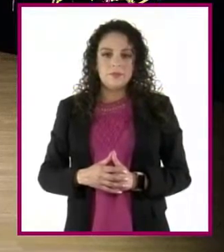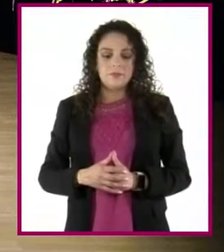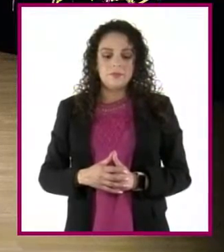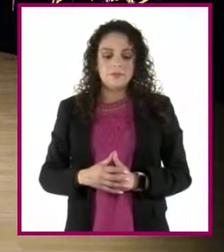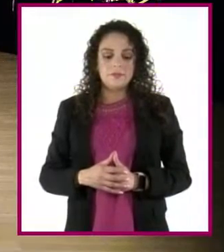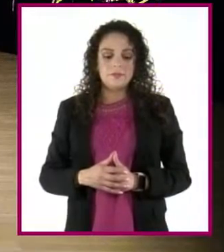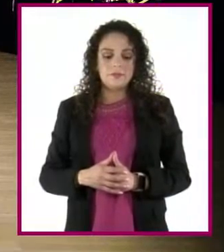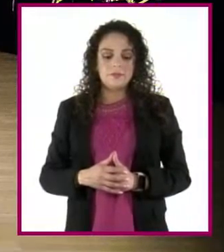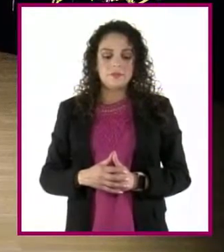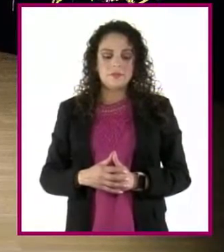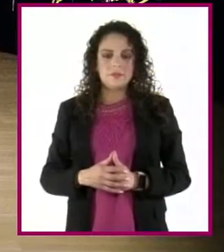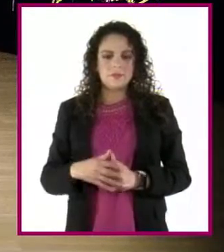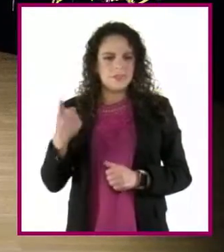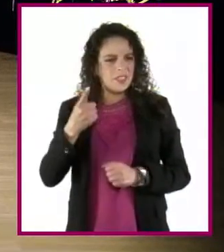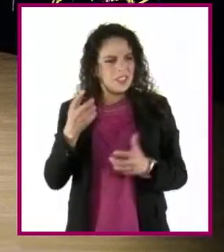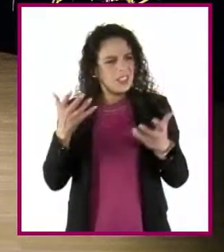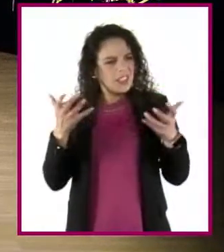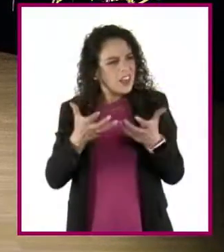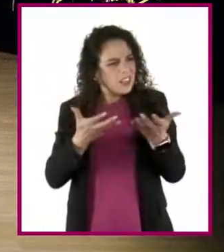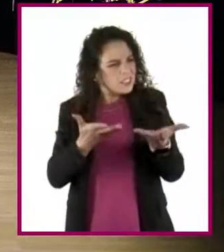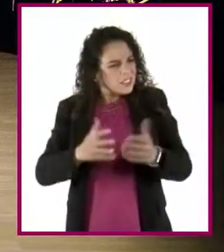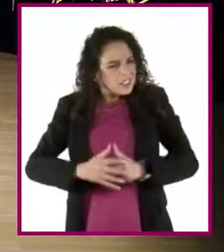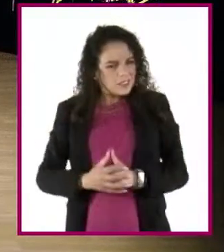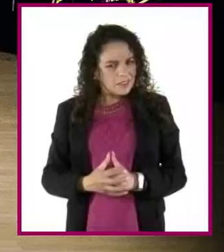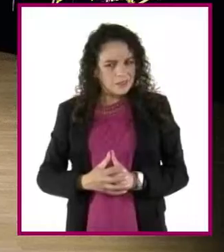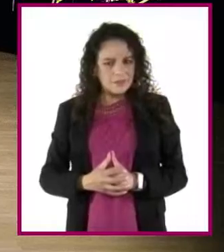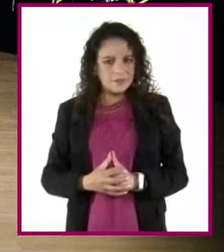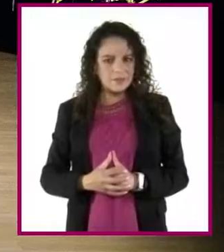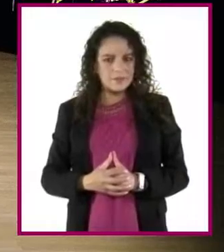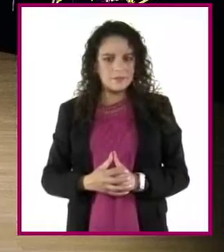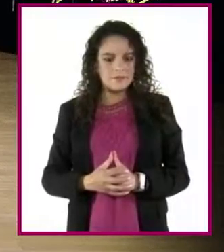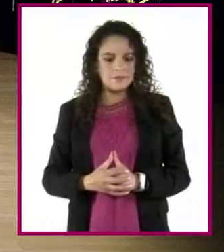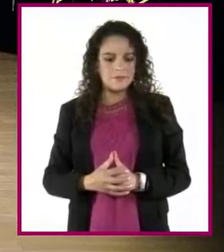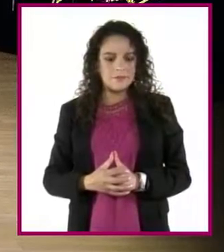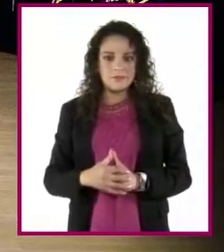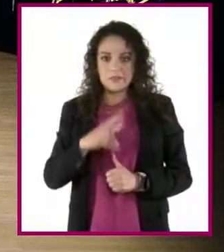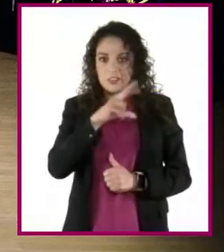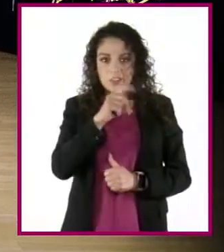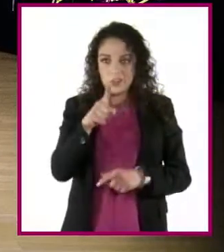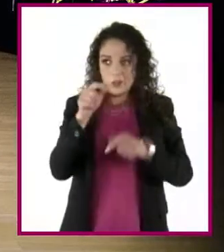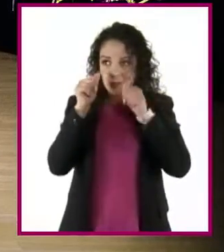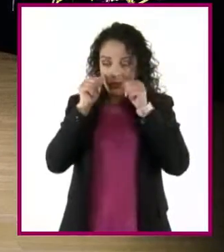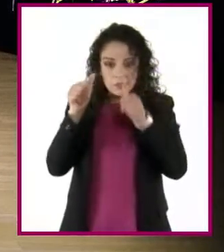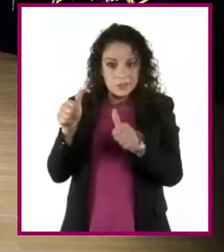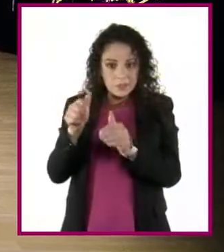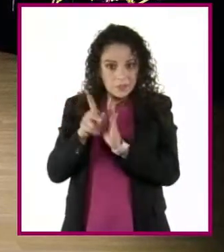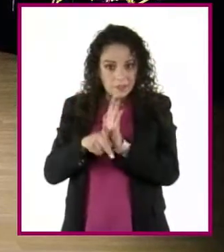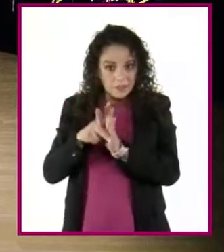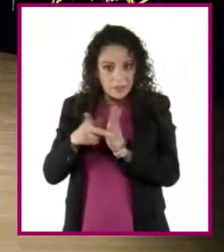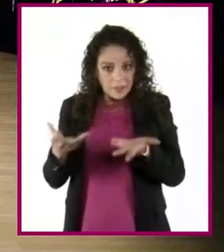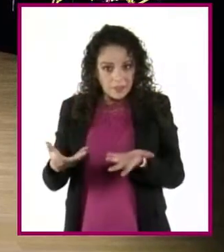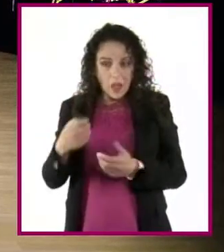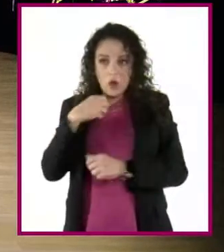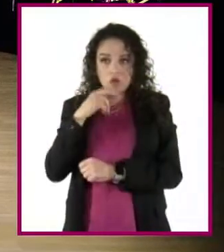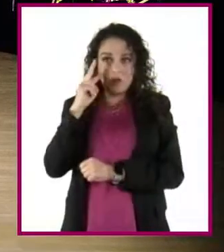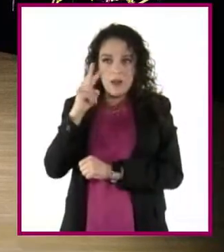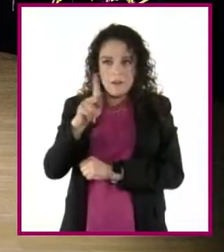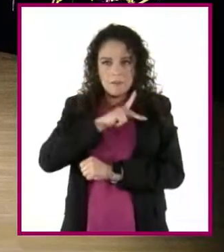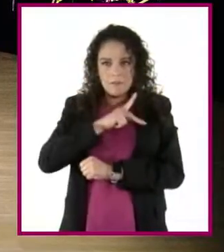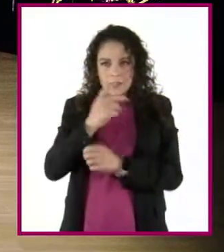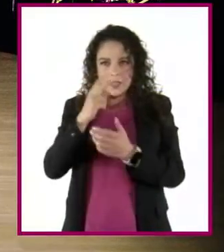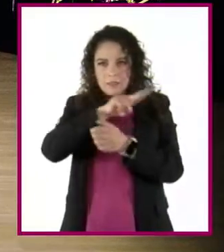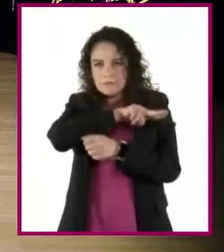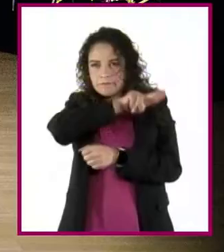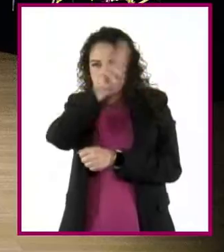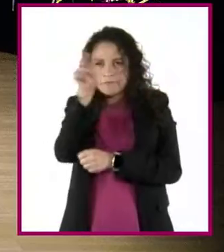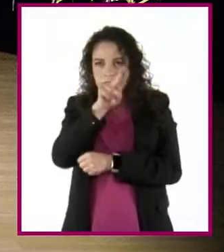18. ¿Qué haces, Dimara? Ay, ¿qué no pusiste atención, Ernesto? Estoy viendo si mi gran obra maestra tiene